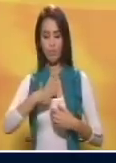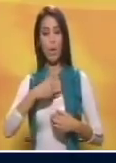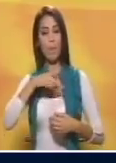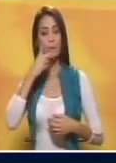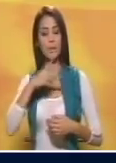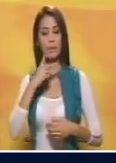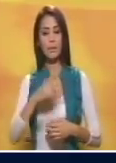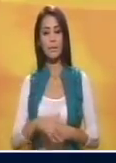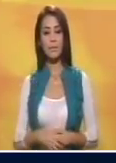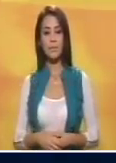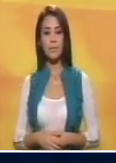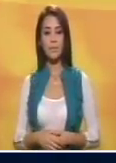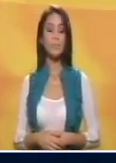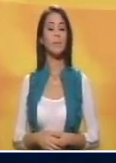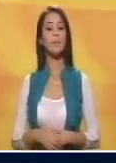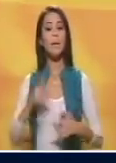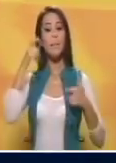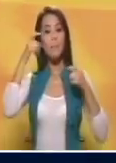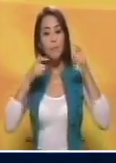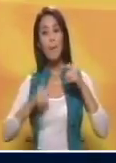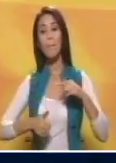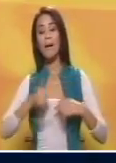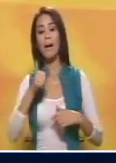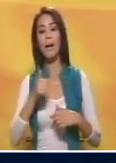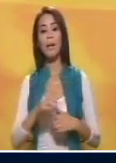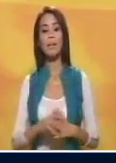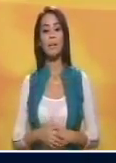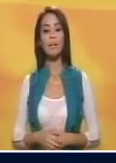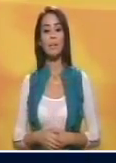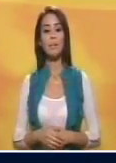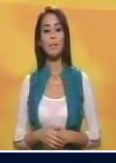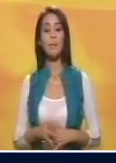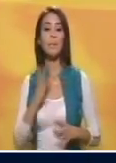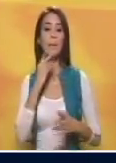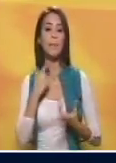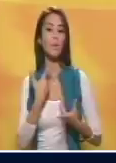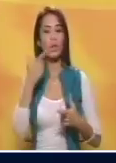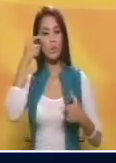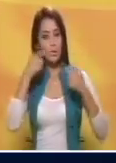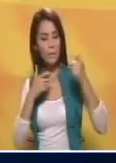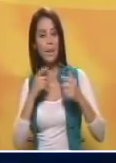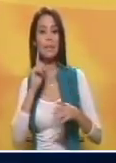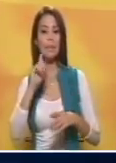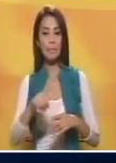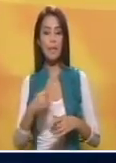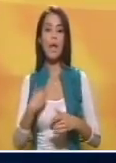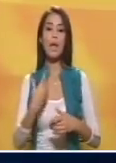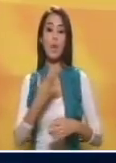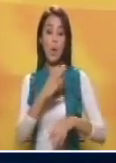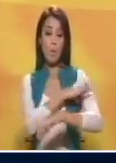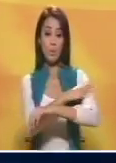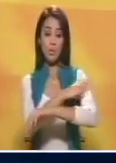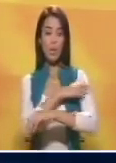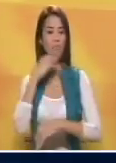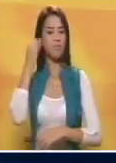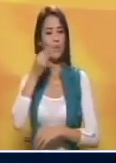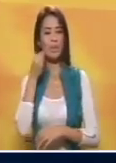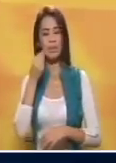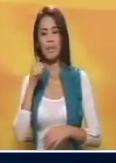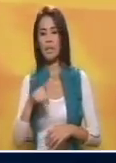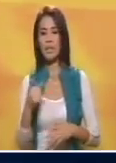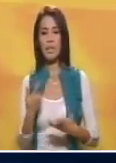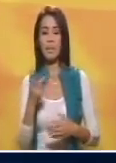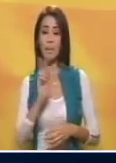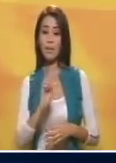decir, la mayoría de los chavistas, la mayoría de los no definidos y la mayoría de los opositores piensan que la situación del país